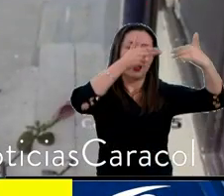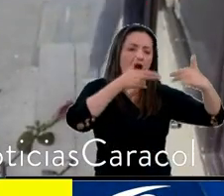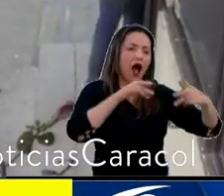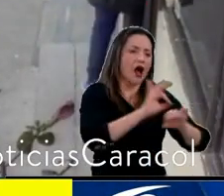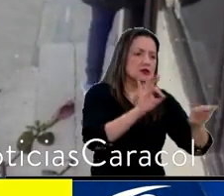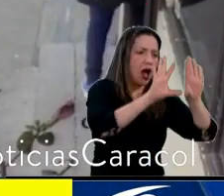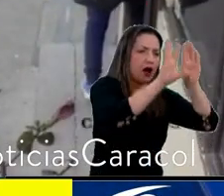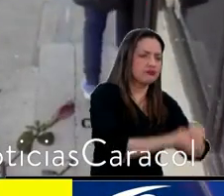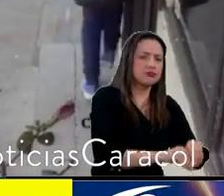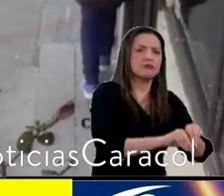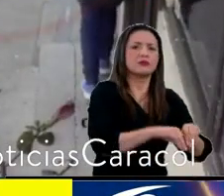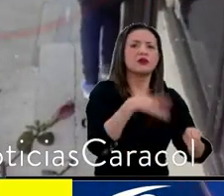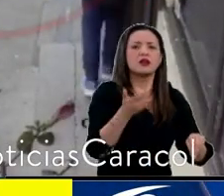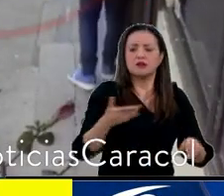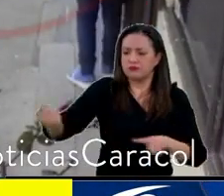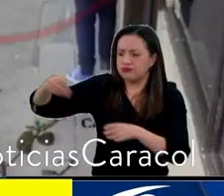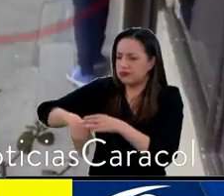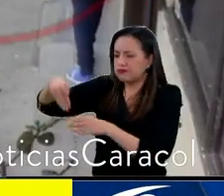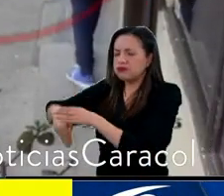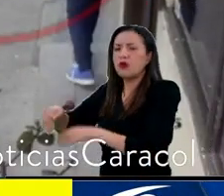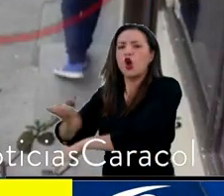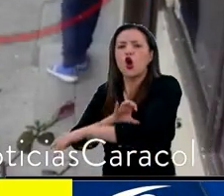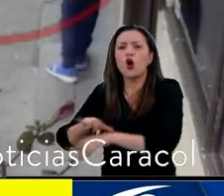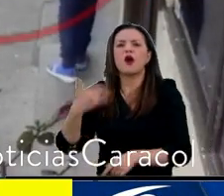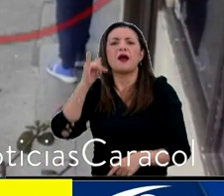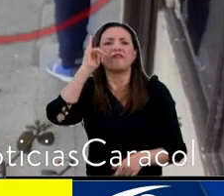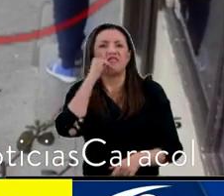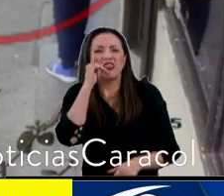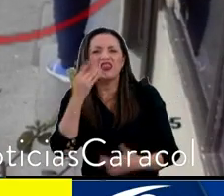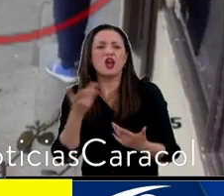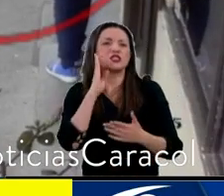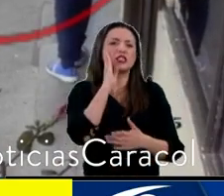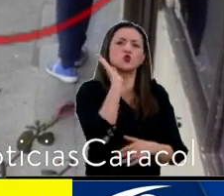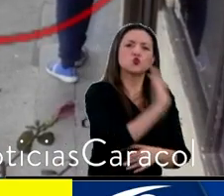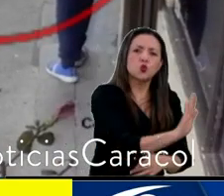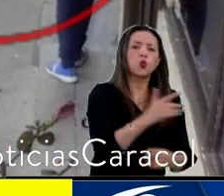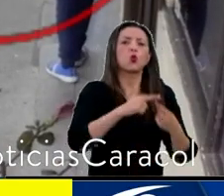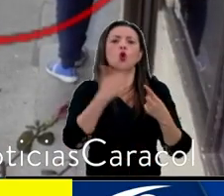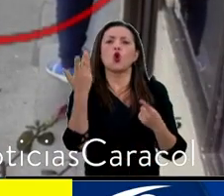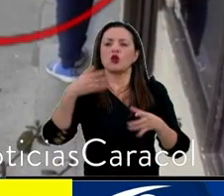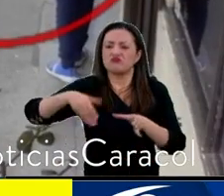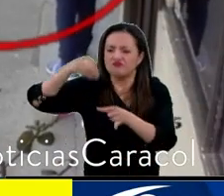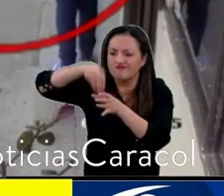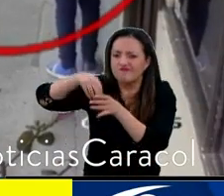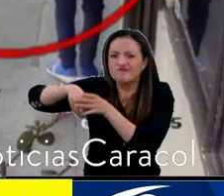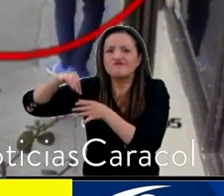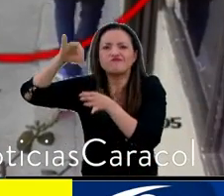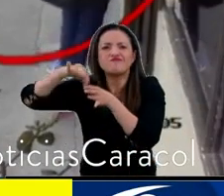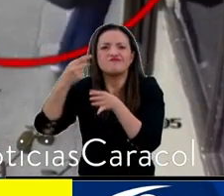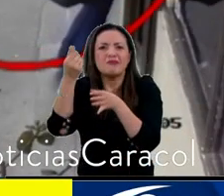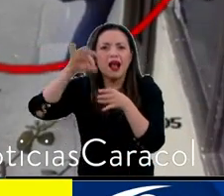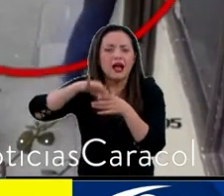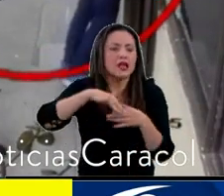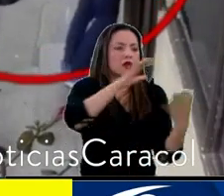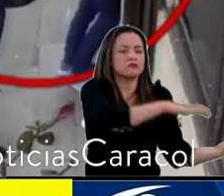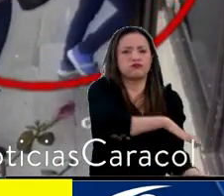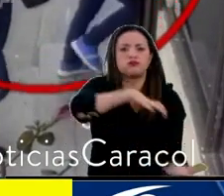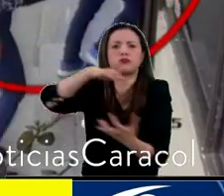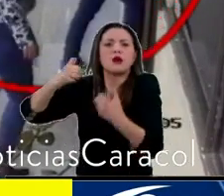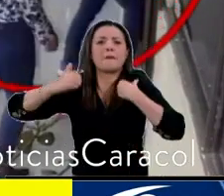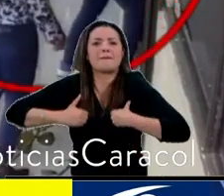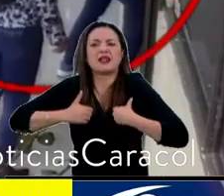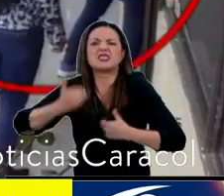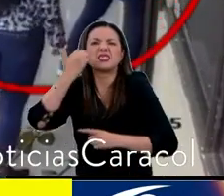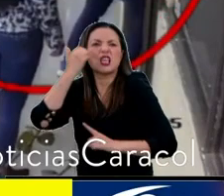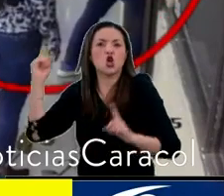desconecta, empaca los computadores, una cámara de video, el celular de él, unas alcancías con dinero y viene y las entrega en una maleta a una señora